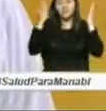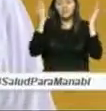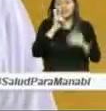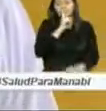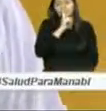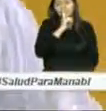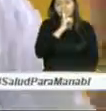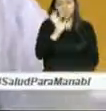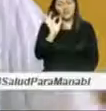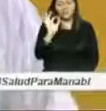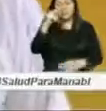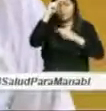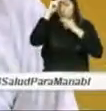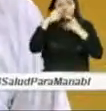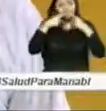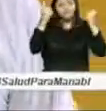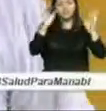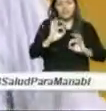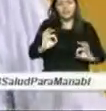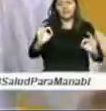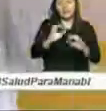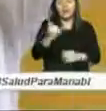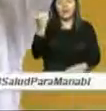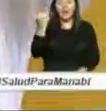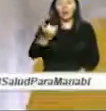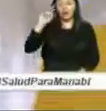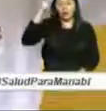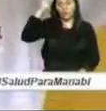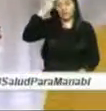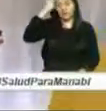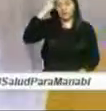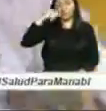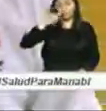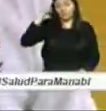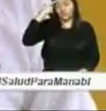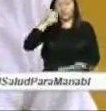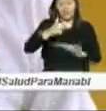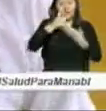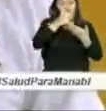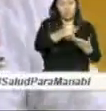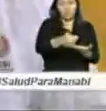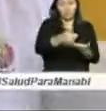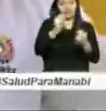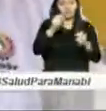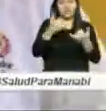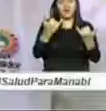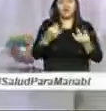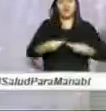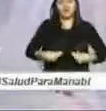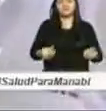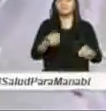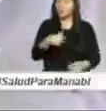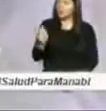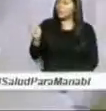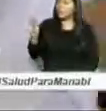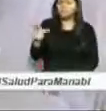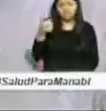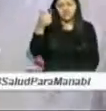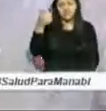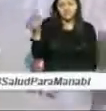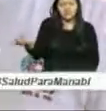anuales para atender 6,000 pacientes de hemodiálisis, si salen los periodicazos, excesivo gasto público. Qué bueno que finalmente